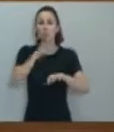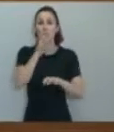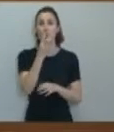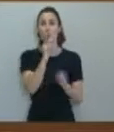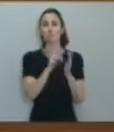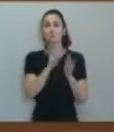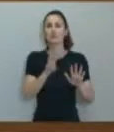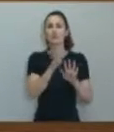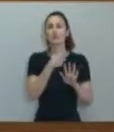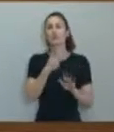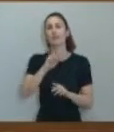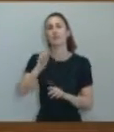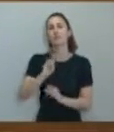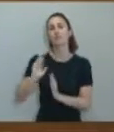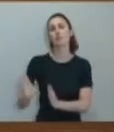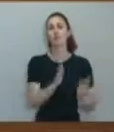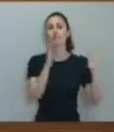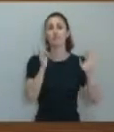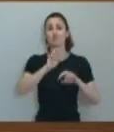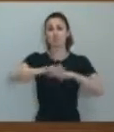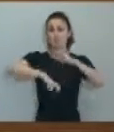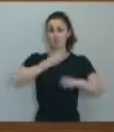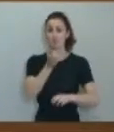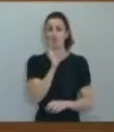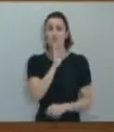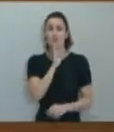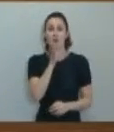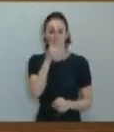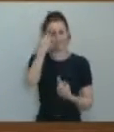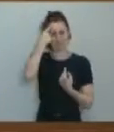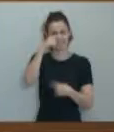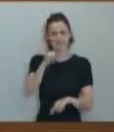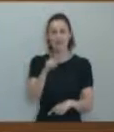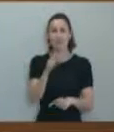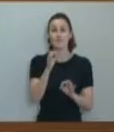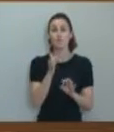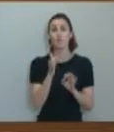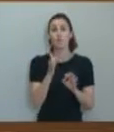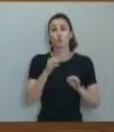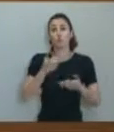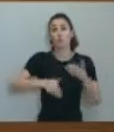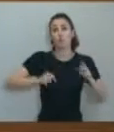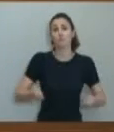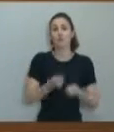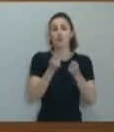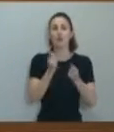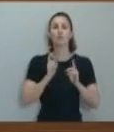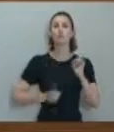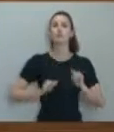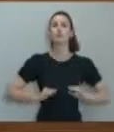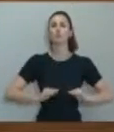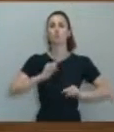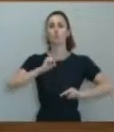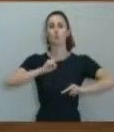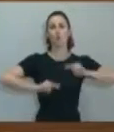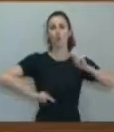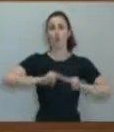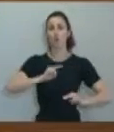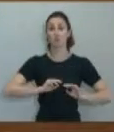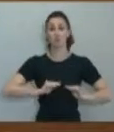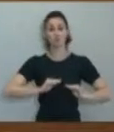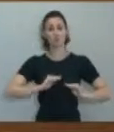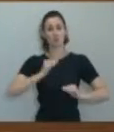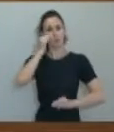una segunda fase ese modificado, que ahora ya sabemos por alguna entrevista periodística del director de la obra, que se